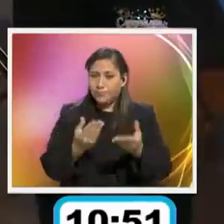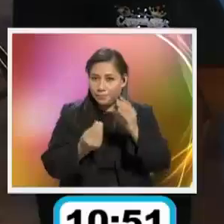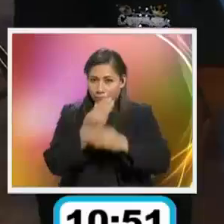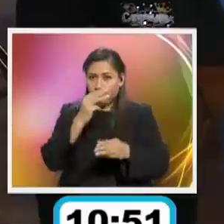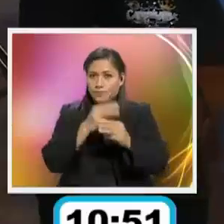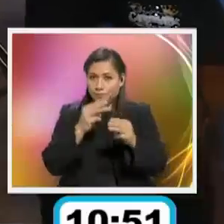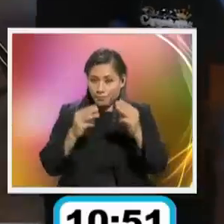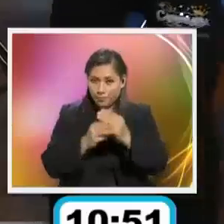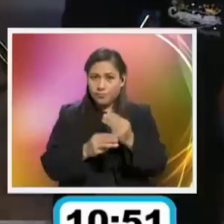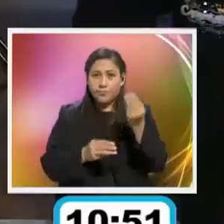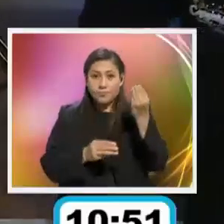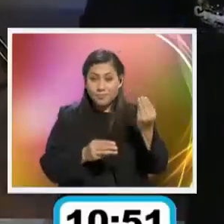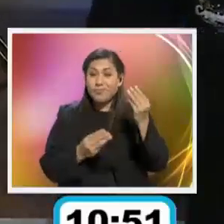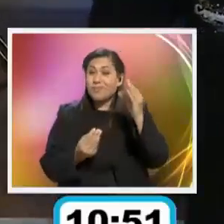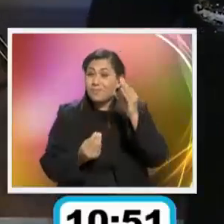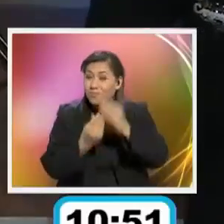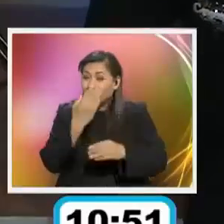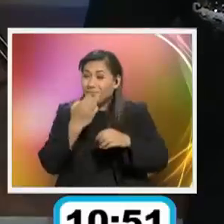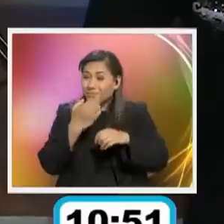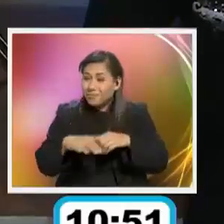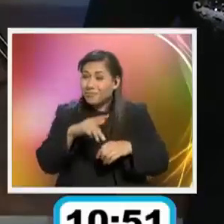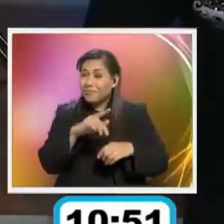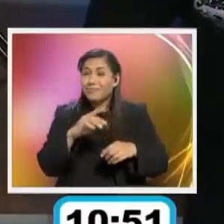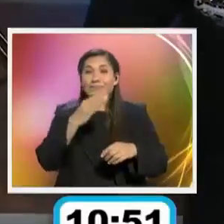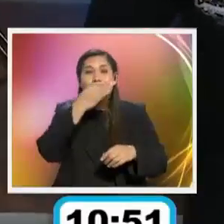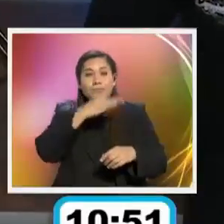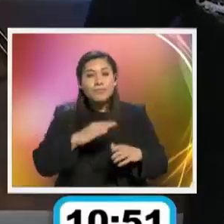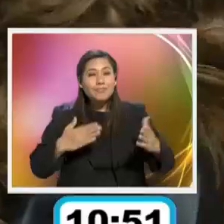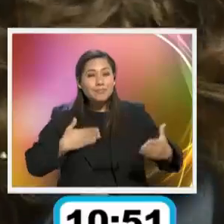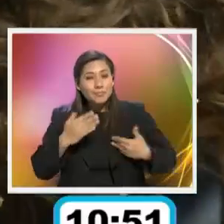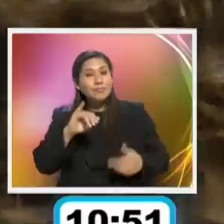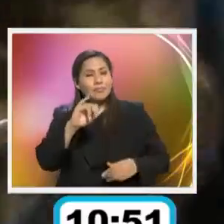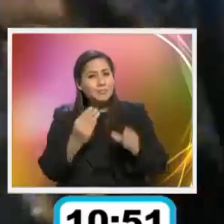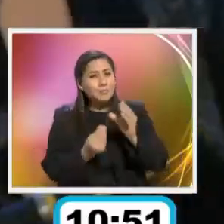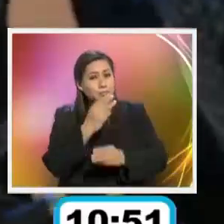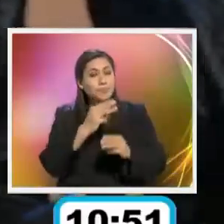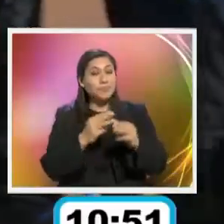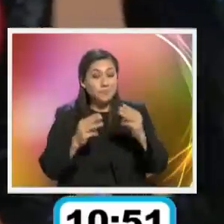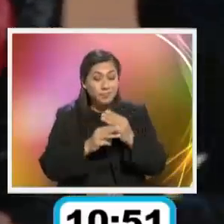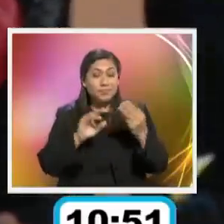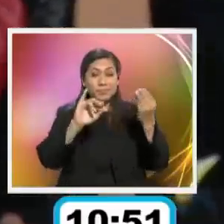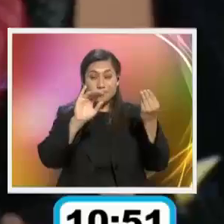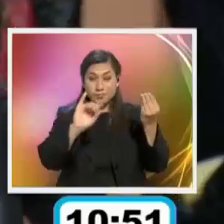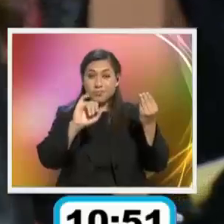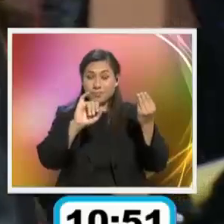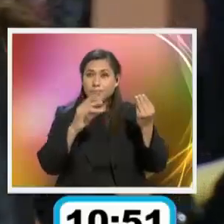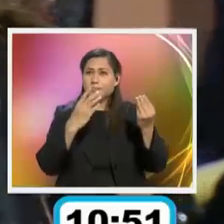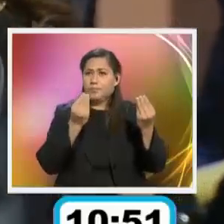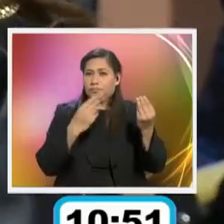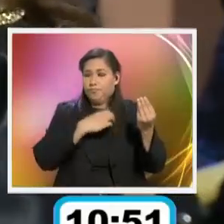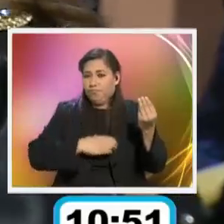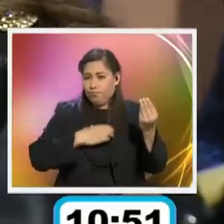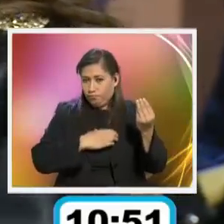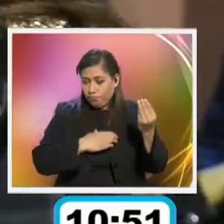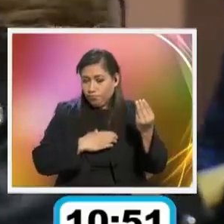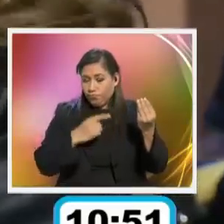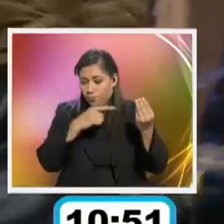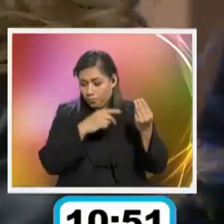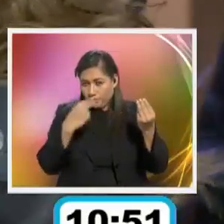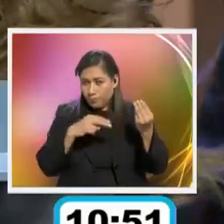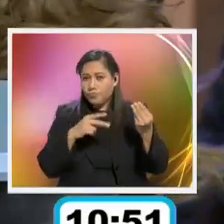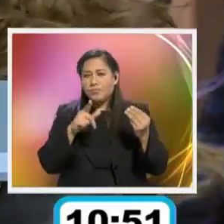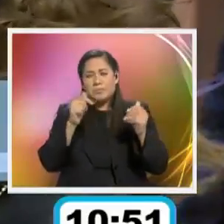nuevo material. Estás de Pesará. estreno, estás de fiesta. Ya Estamos con de este nuevo fiesta. material, ¿no? Sí, así es. Estamos muy contentos con esto que se